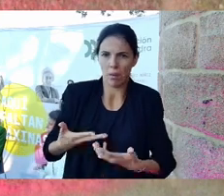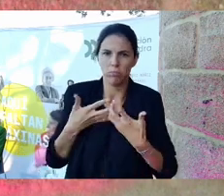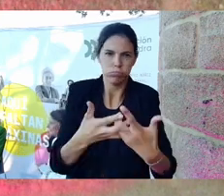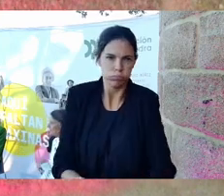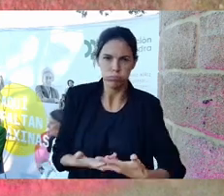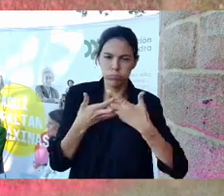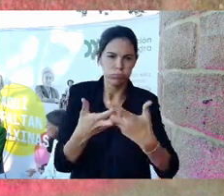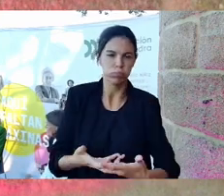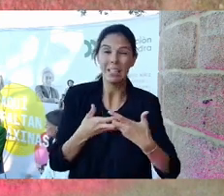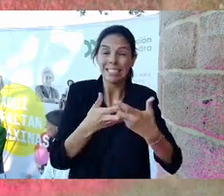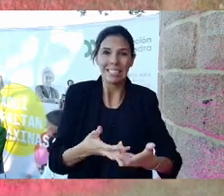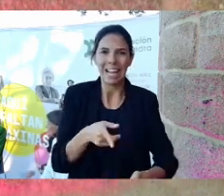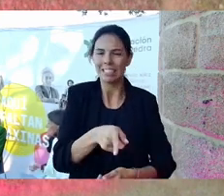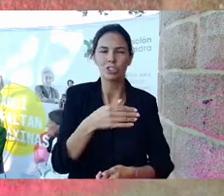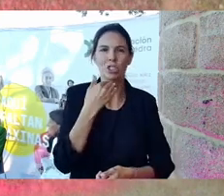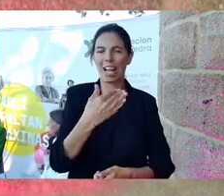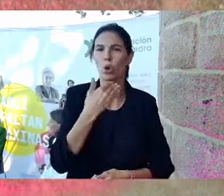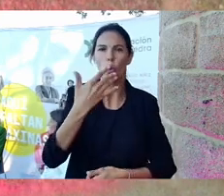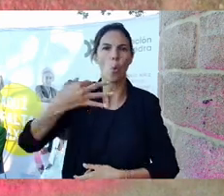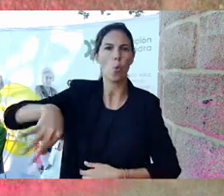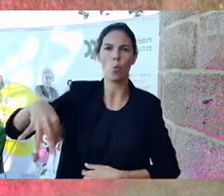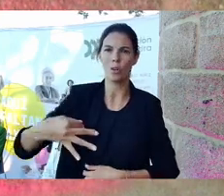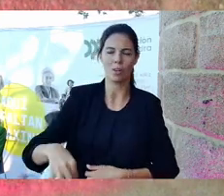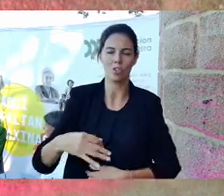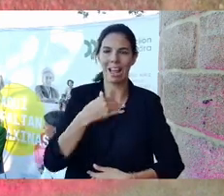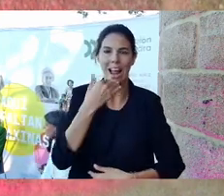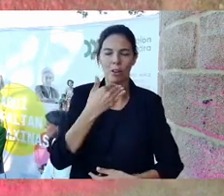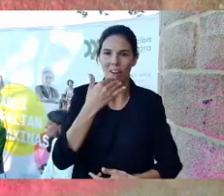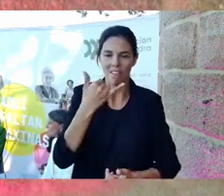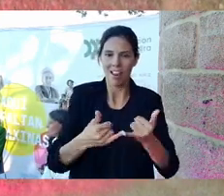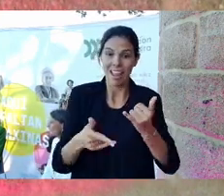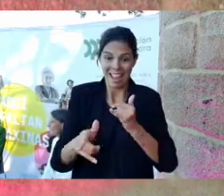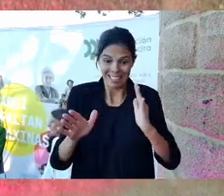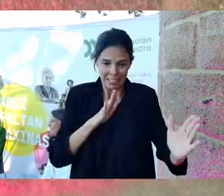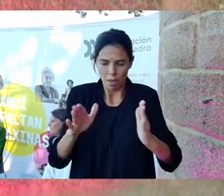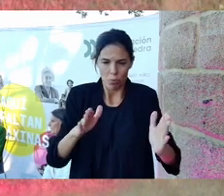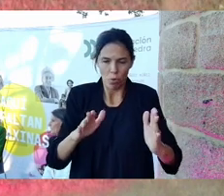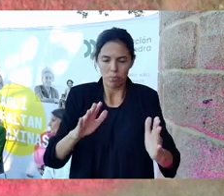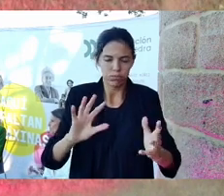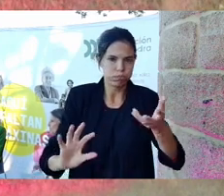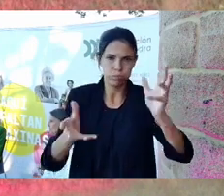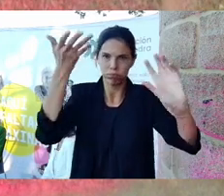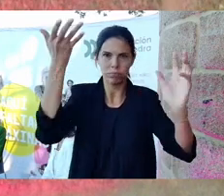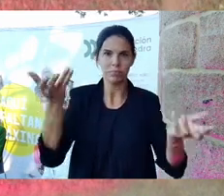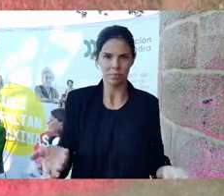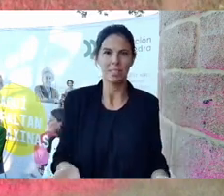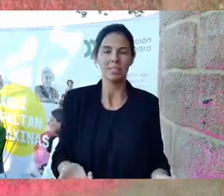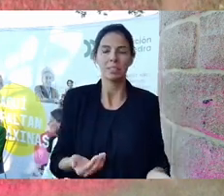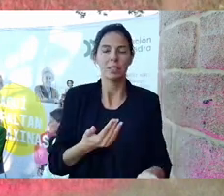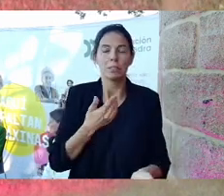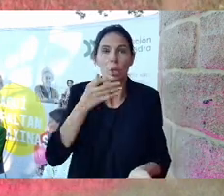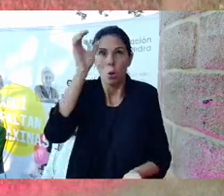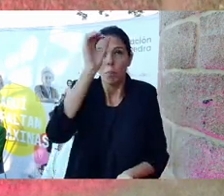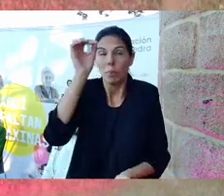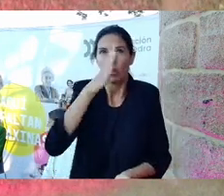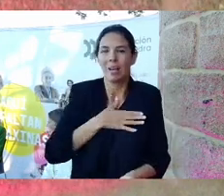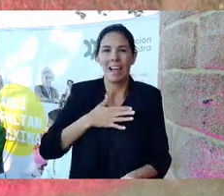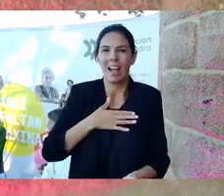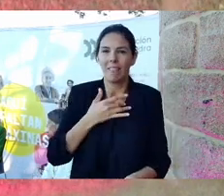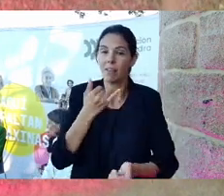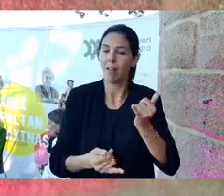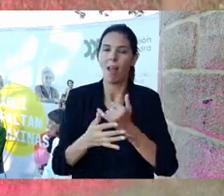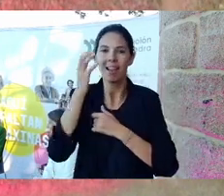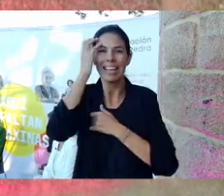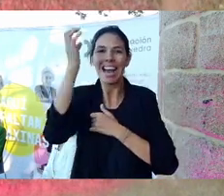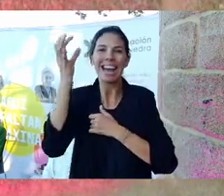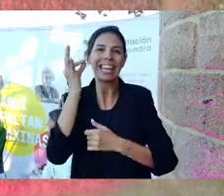dicho. Y eso es algo absolutamente único, absolutamente revolucionario en esa época, y a mi juicio algo